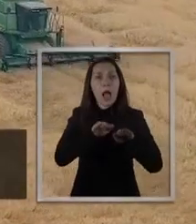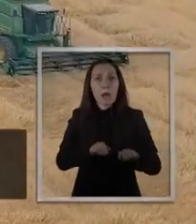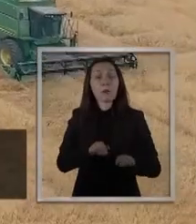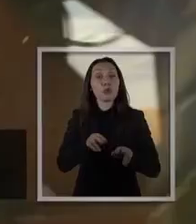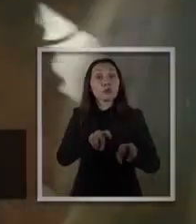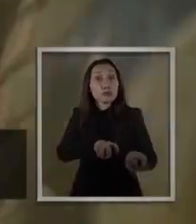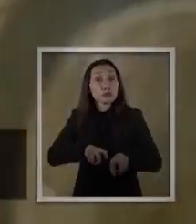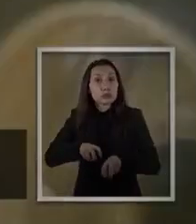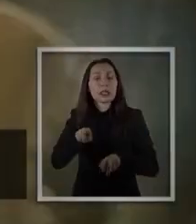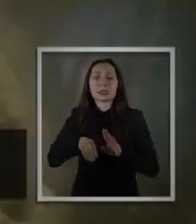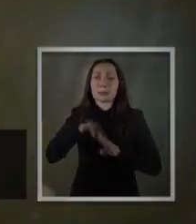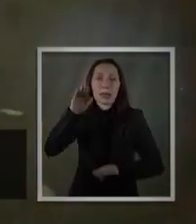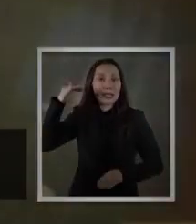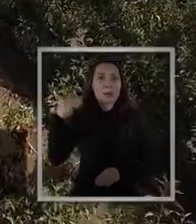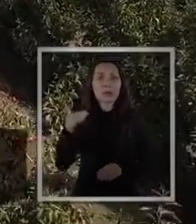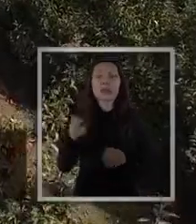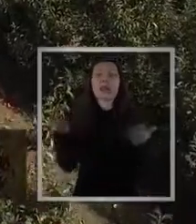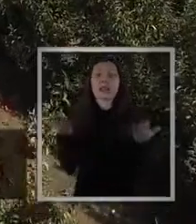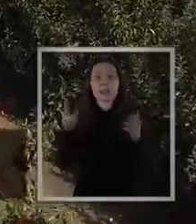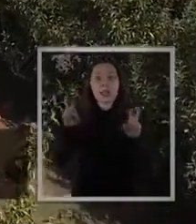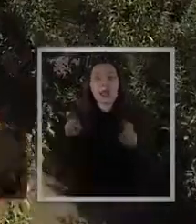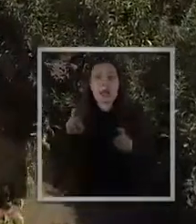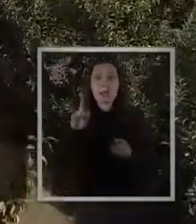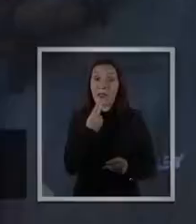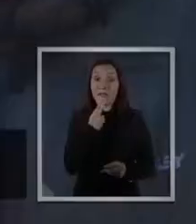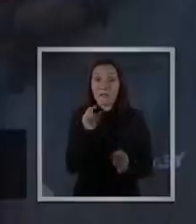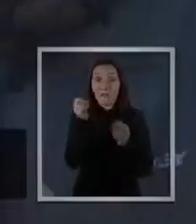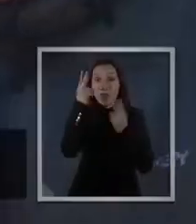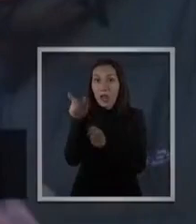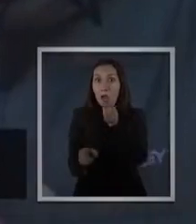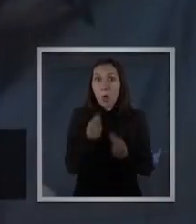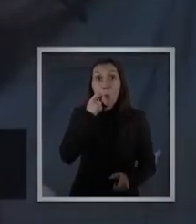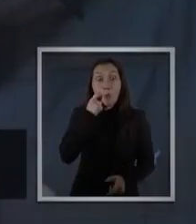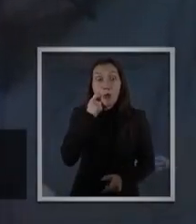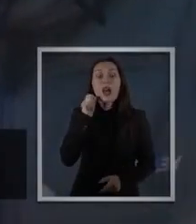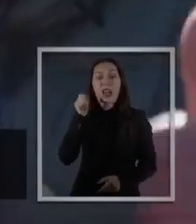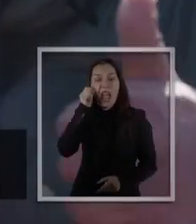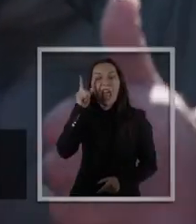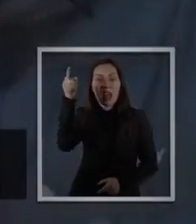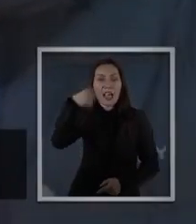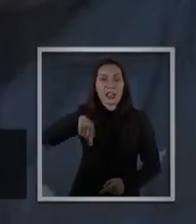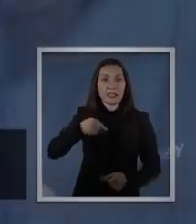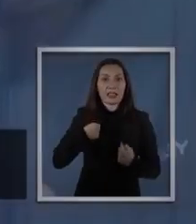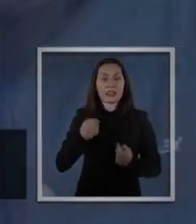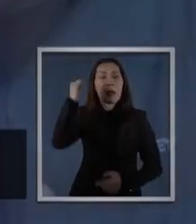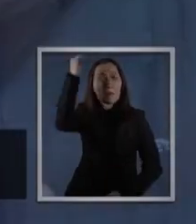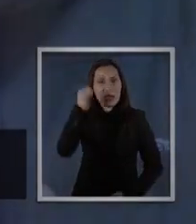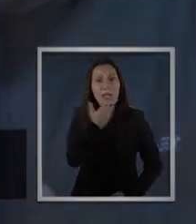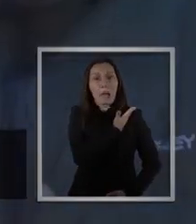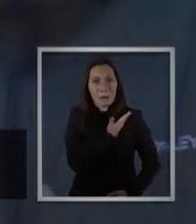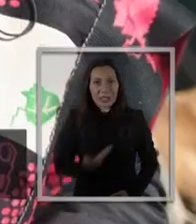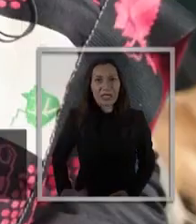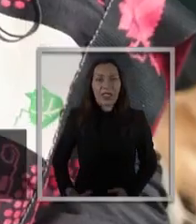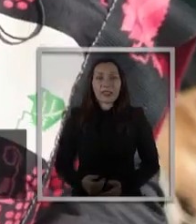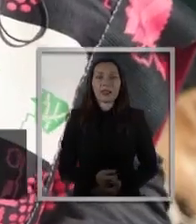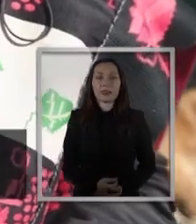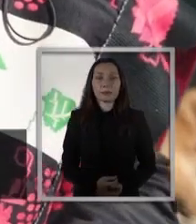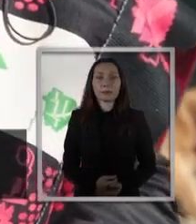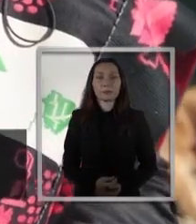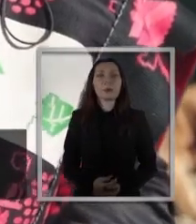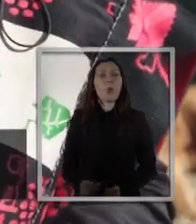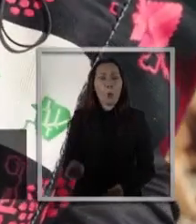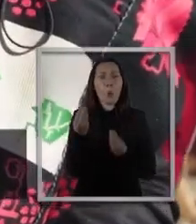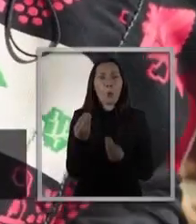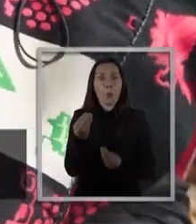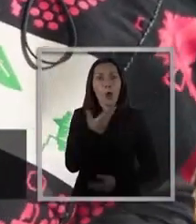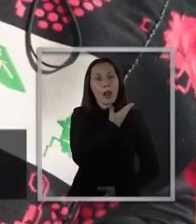agricultura, que es lo principal en cuanto a la sobrevivencia humana. Él no entiende. Piñera, Piñera presidente. Es buen